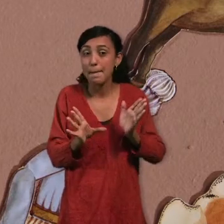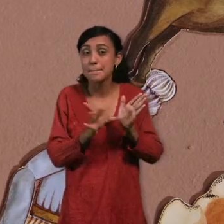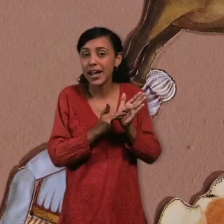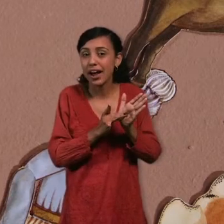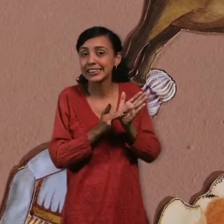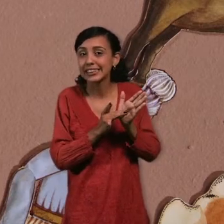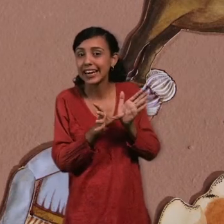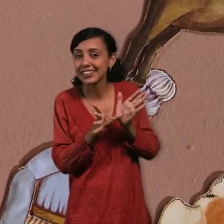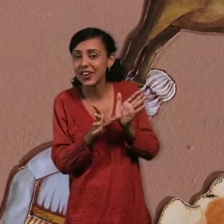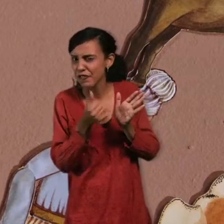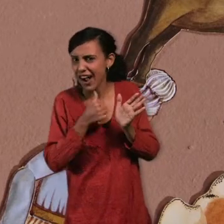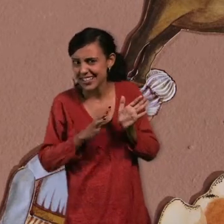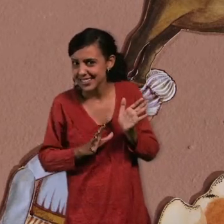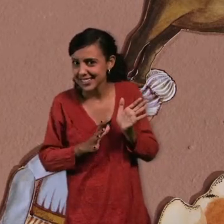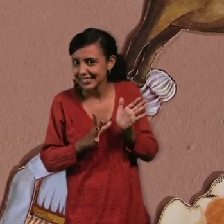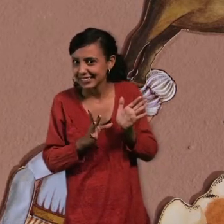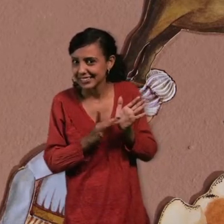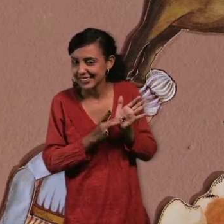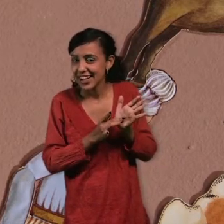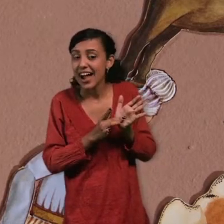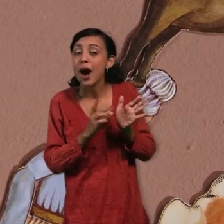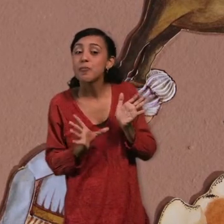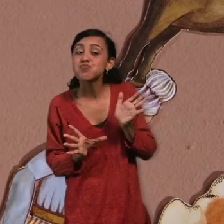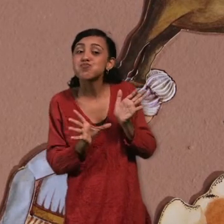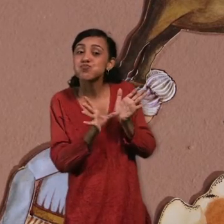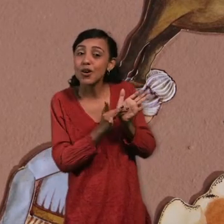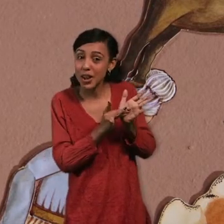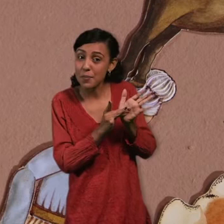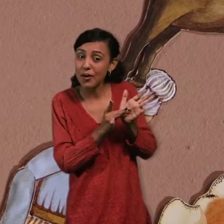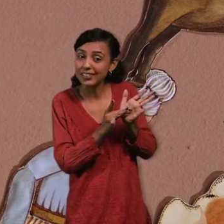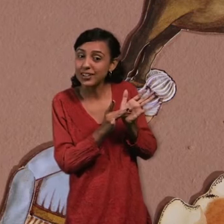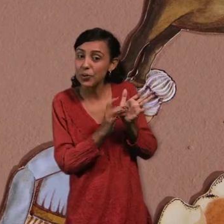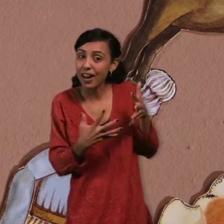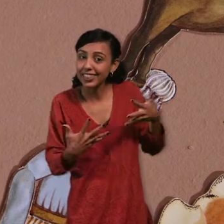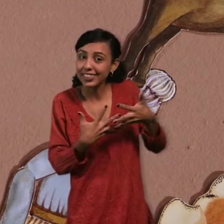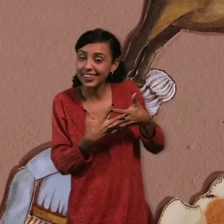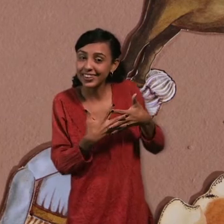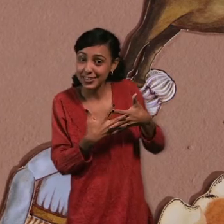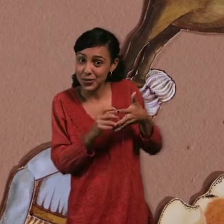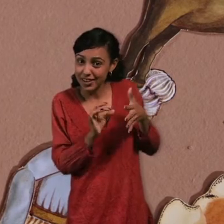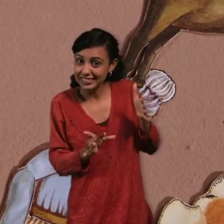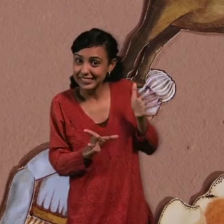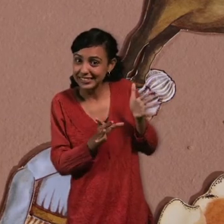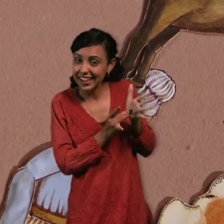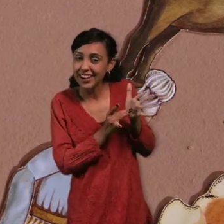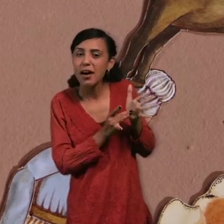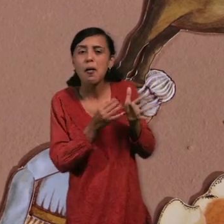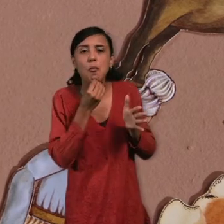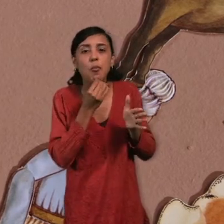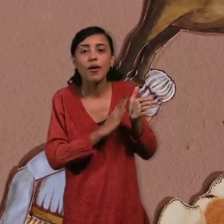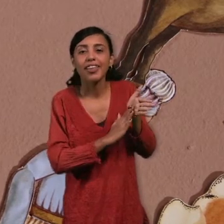despega fácilmente sobre las superficies, y que cuando la ponemos, lo usamos como unión entre dos piezas, nos permite